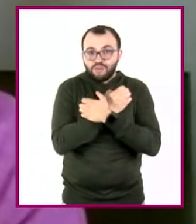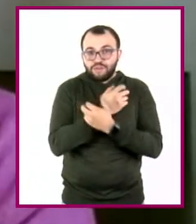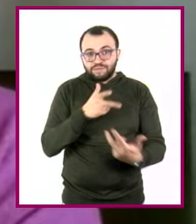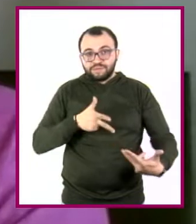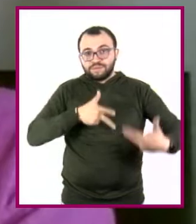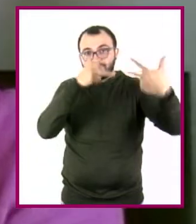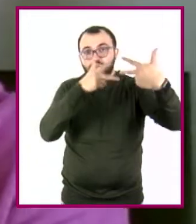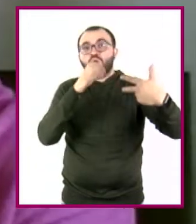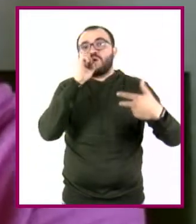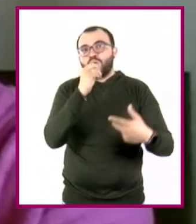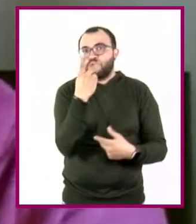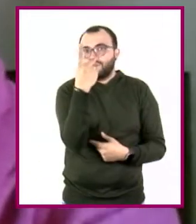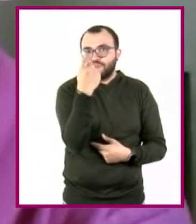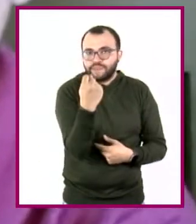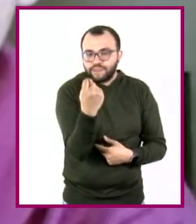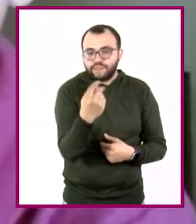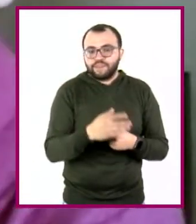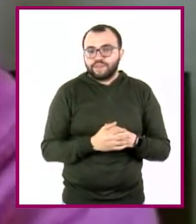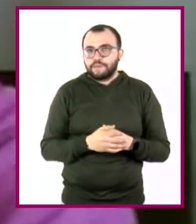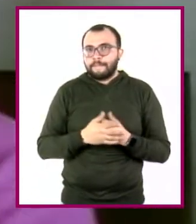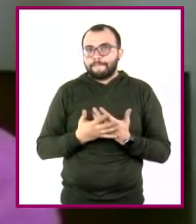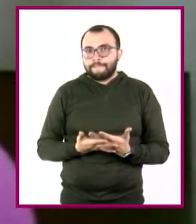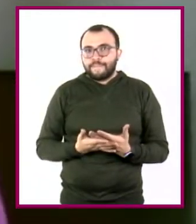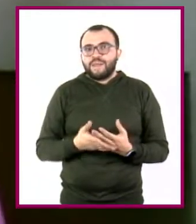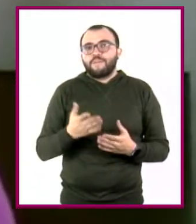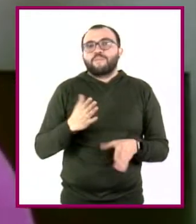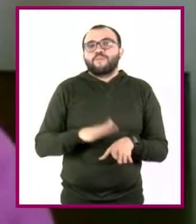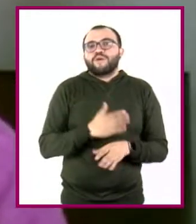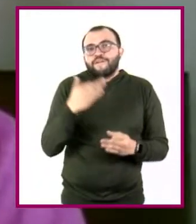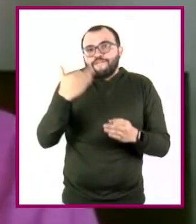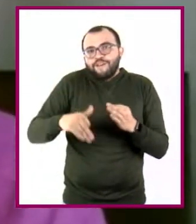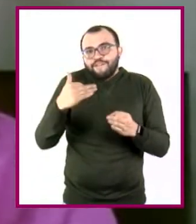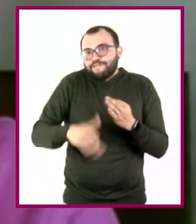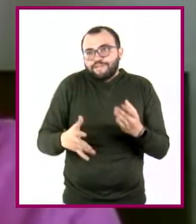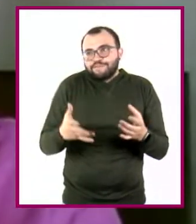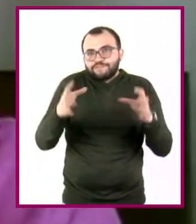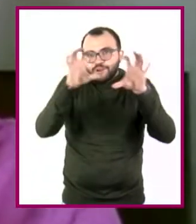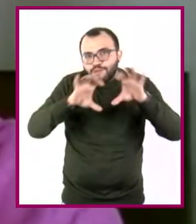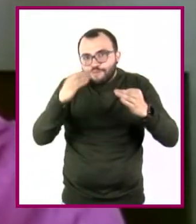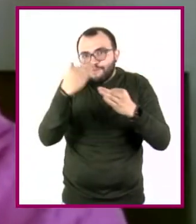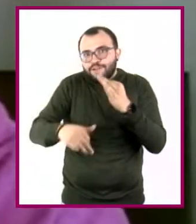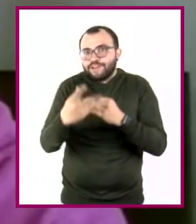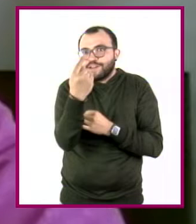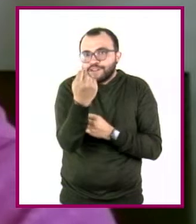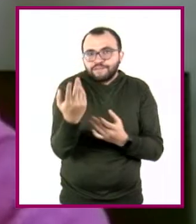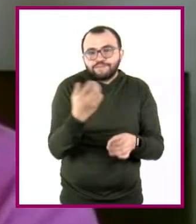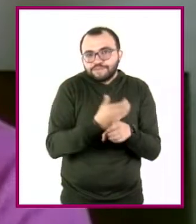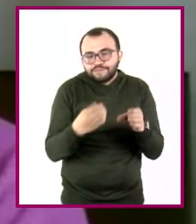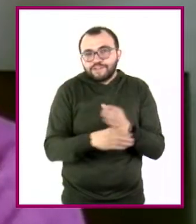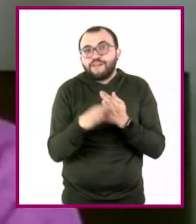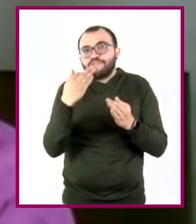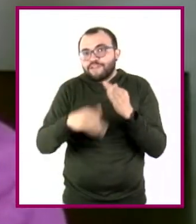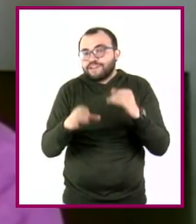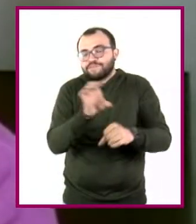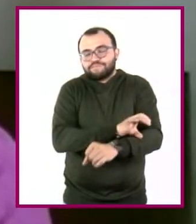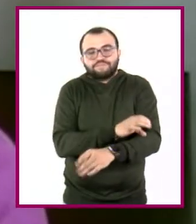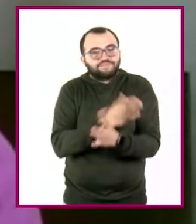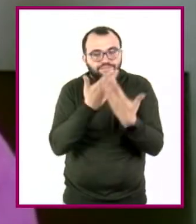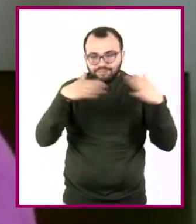en televisión, por falta de infraestructura, por falta de insumos, por falta de electricidad, lo que